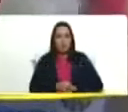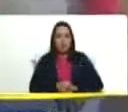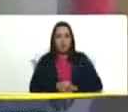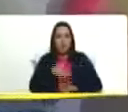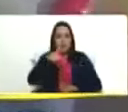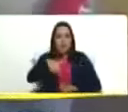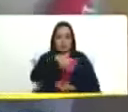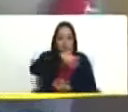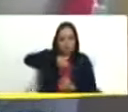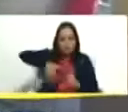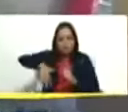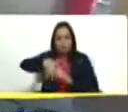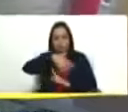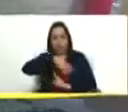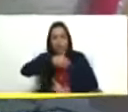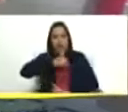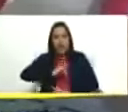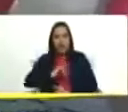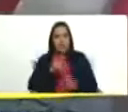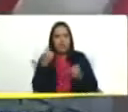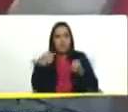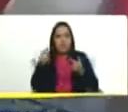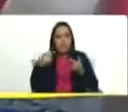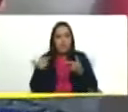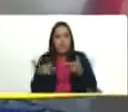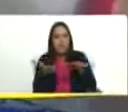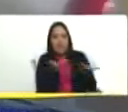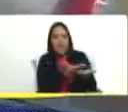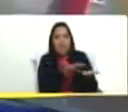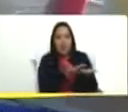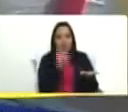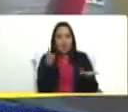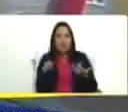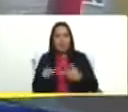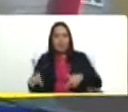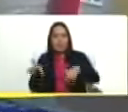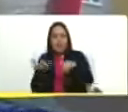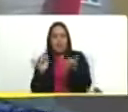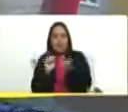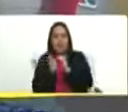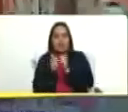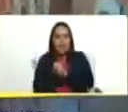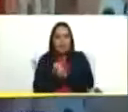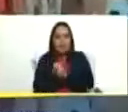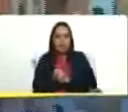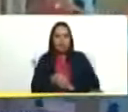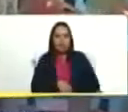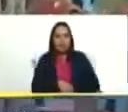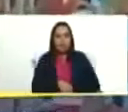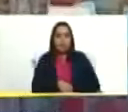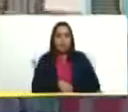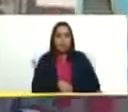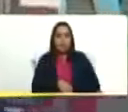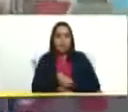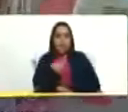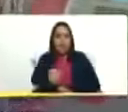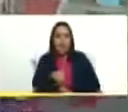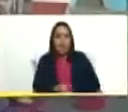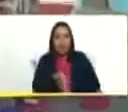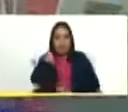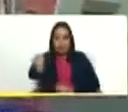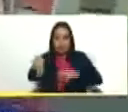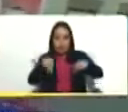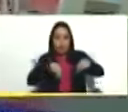círculo nuestros complejos educativos, nuestras canchas deportivas, las cuales se encuentran aquí plasmadas en